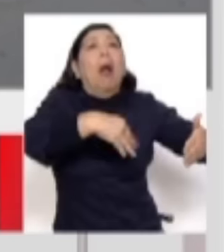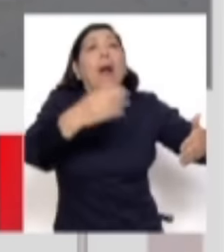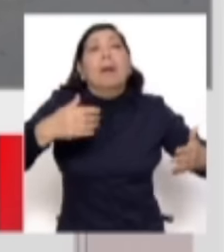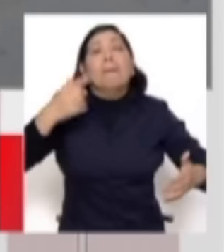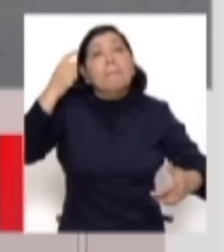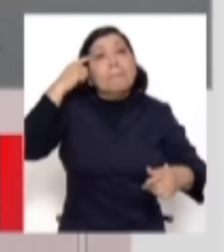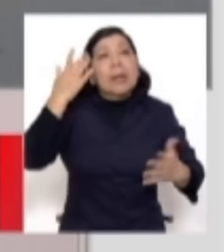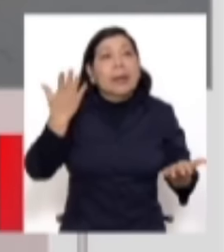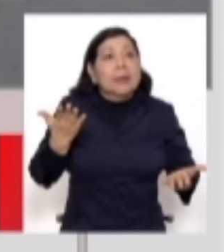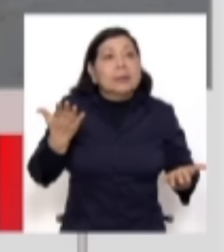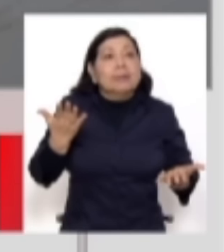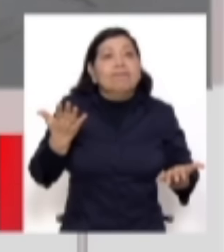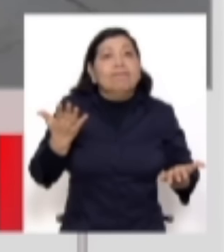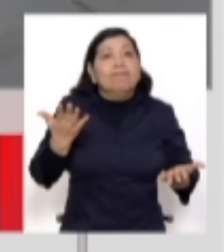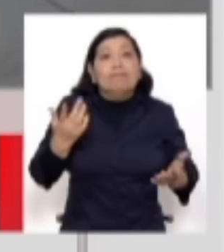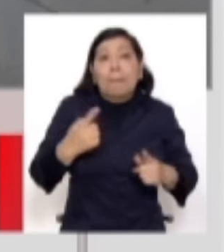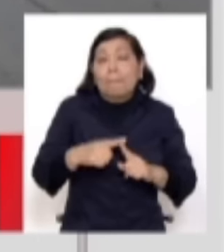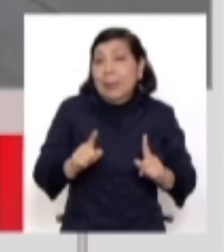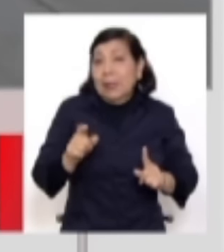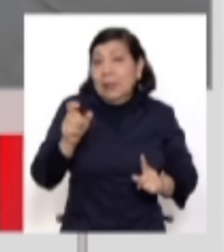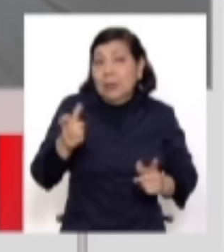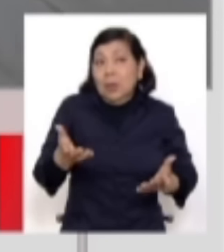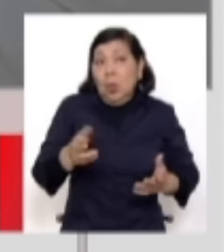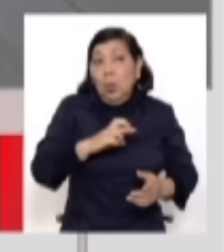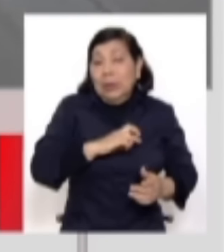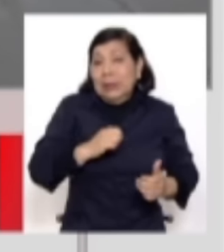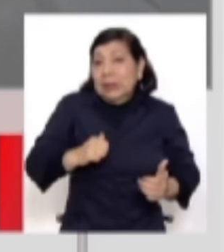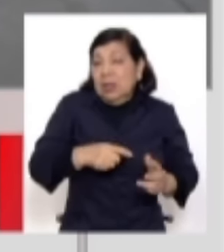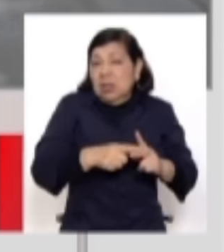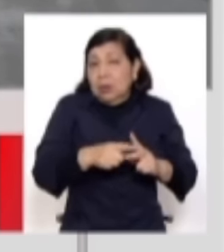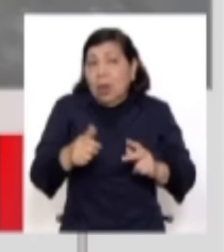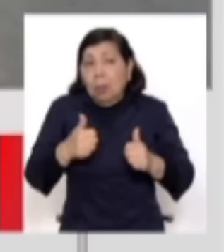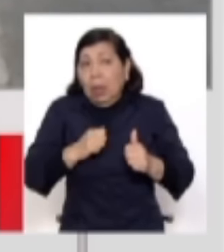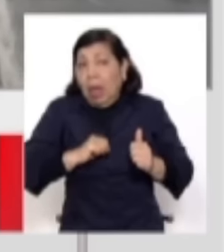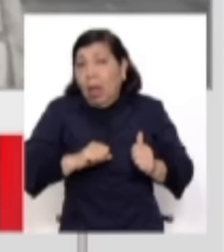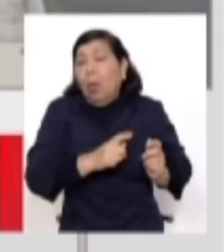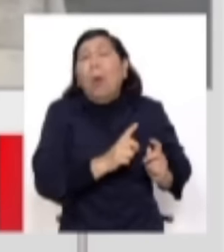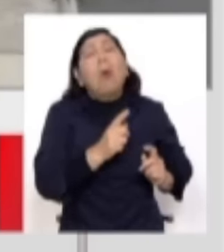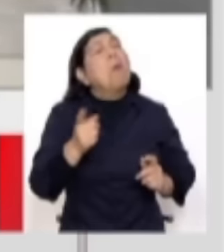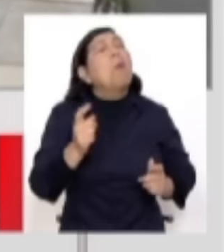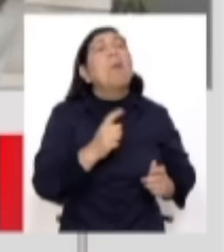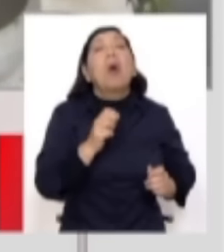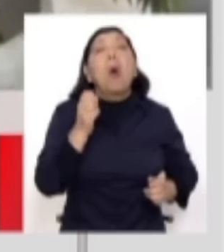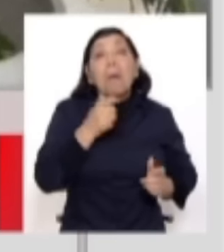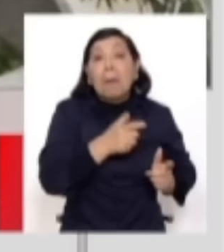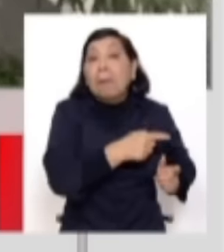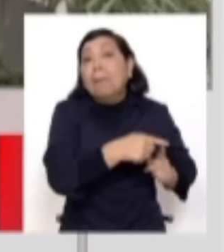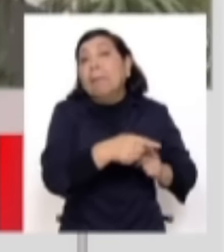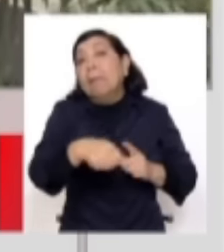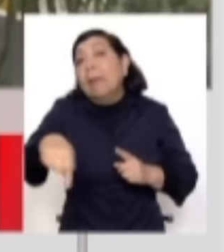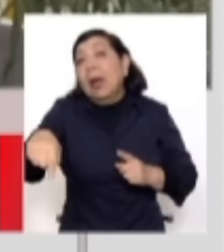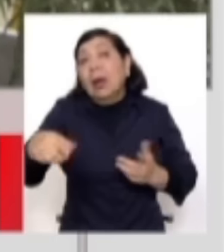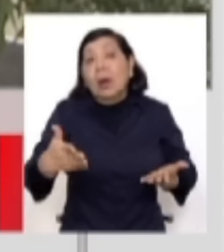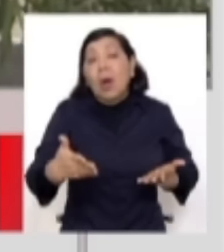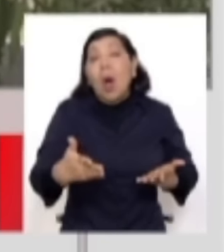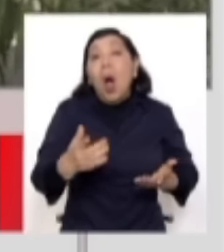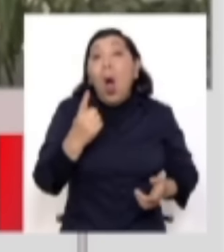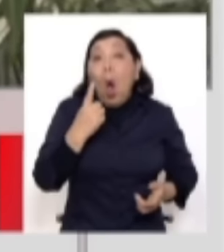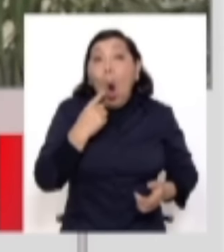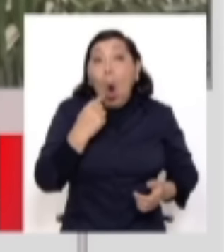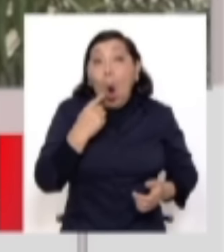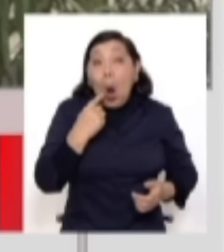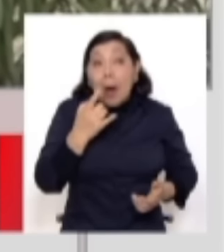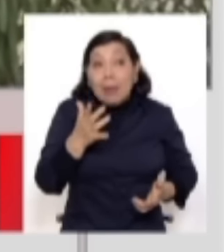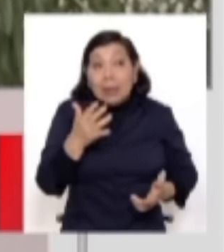se ha percatado, obviamente, el personal de seguridad al salir mi hijito. Y al salir acá, este señor que